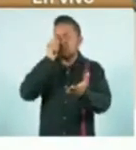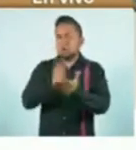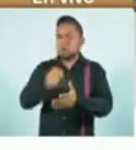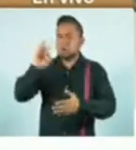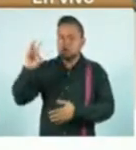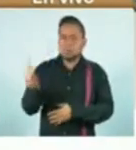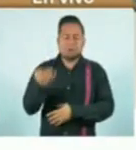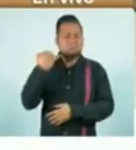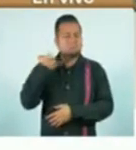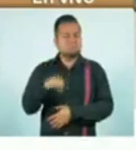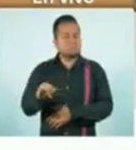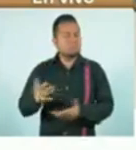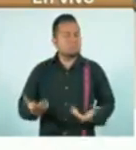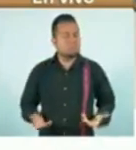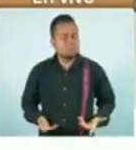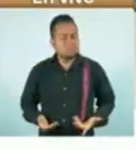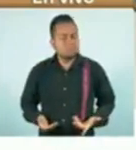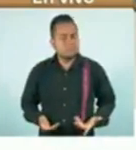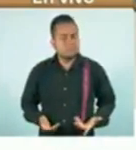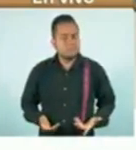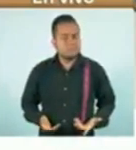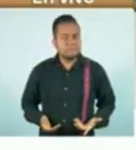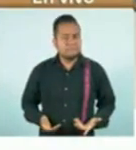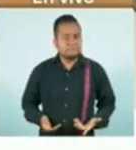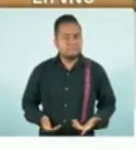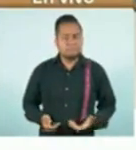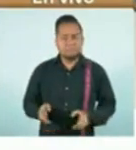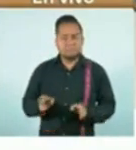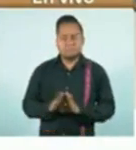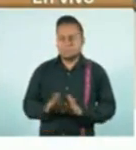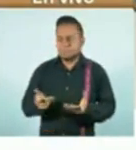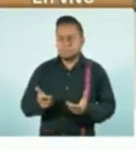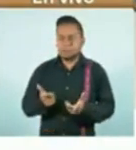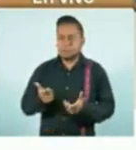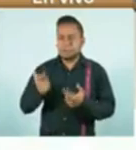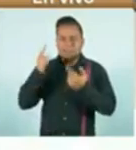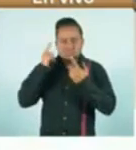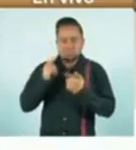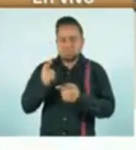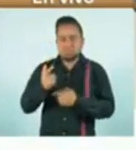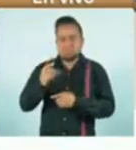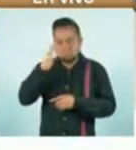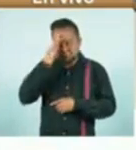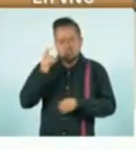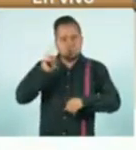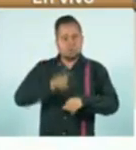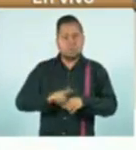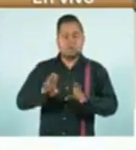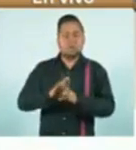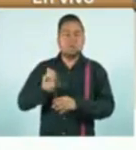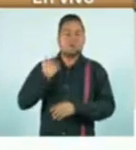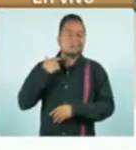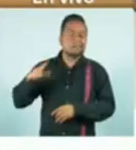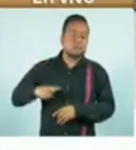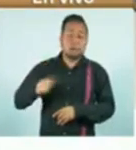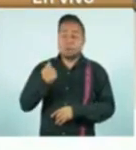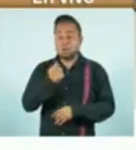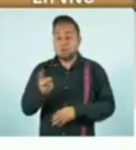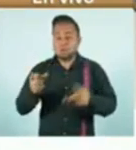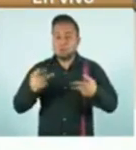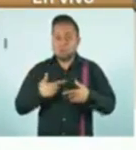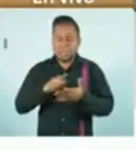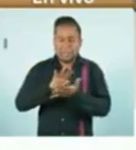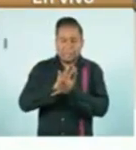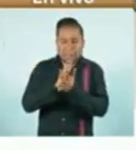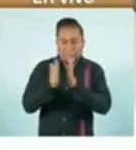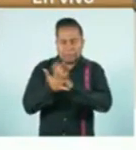federal? Ni que estuvieran chiquitos. O pensaran que el gobierno, como antes, había funcionarios coludidos en